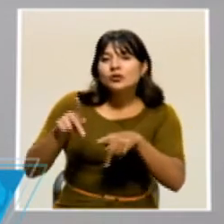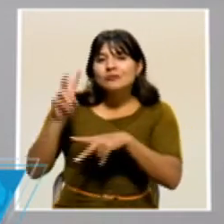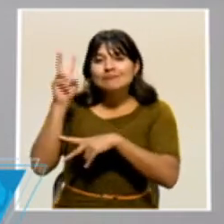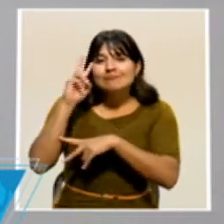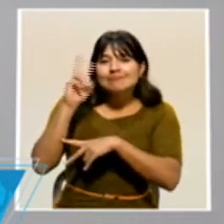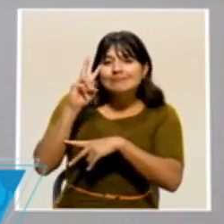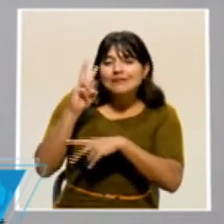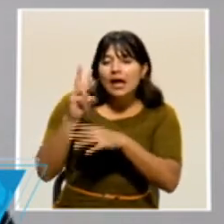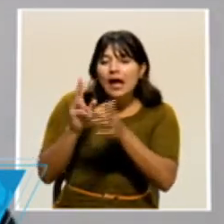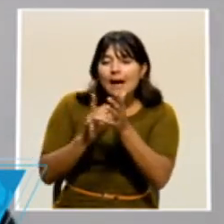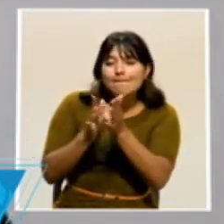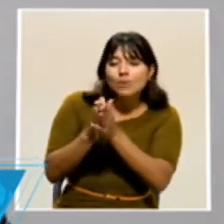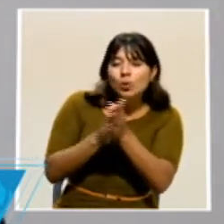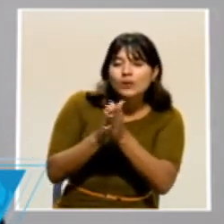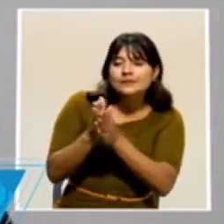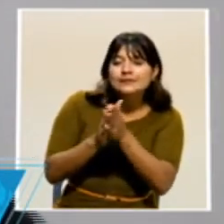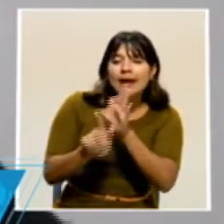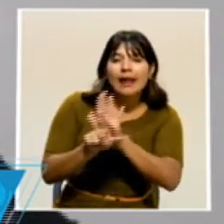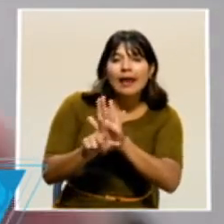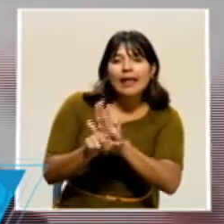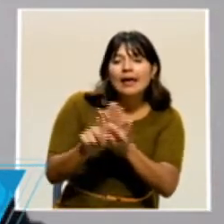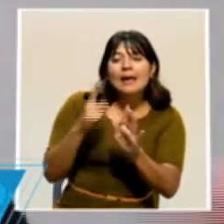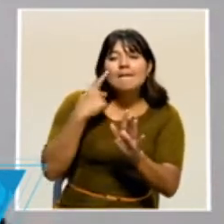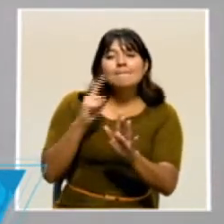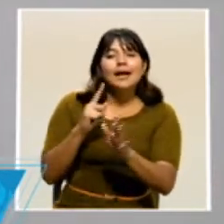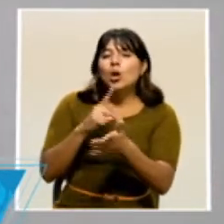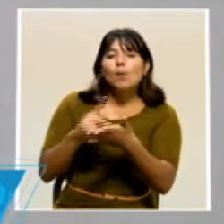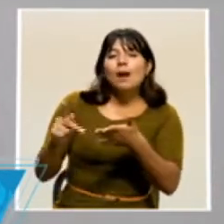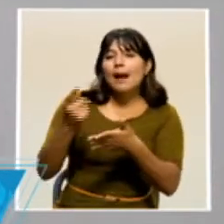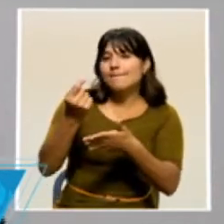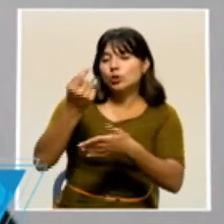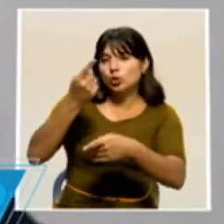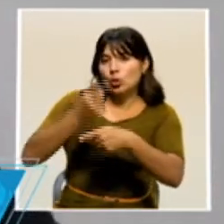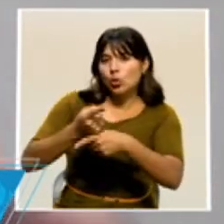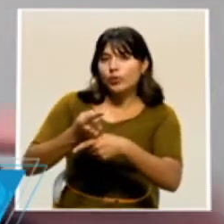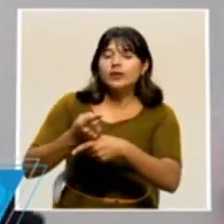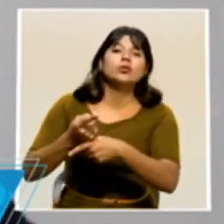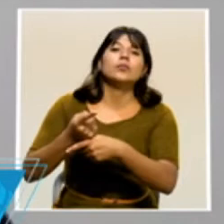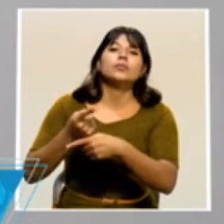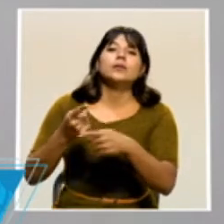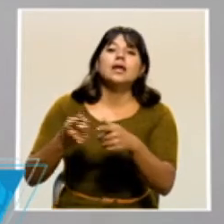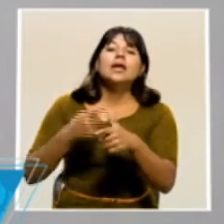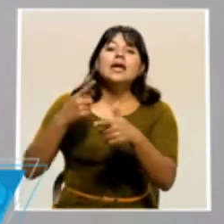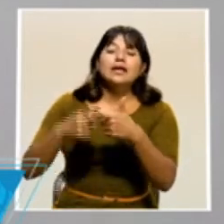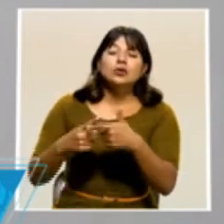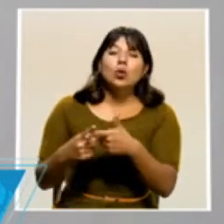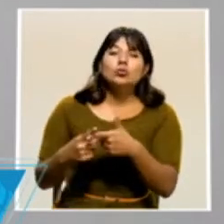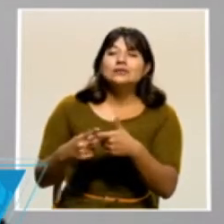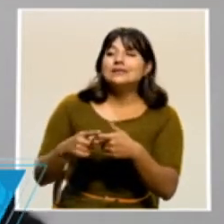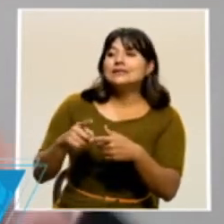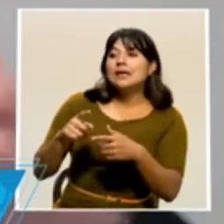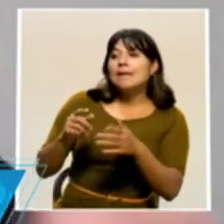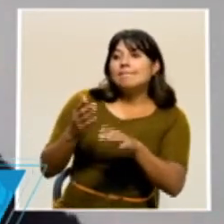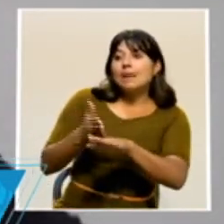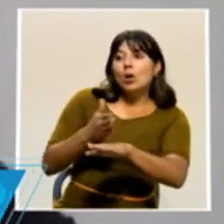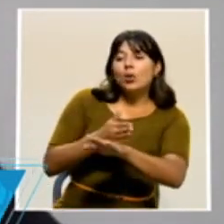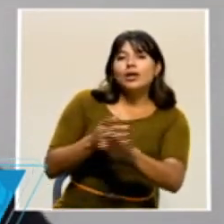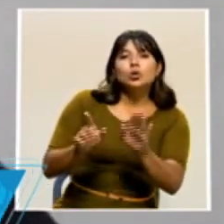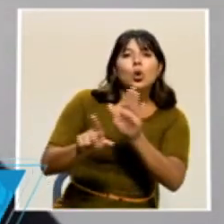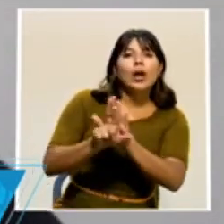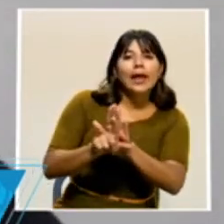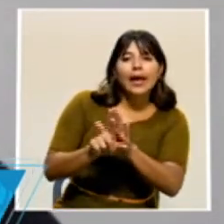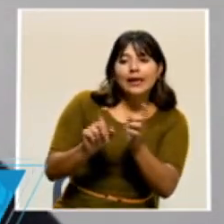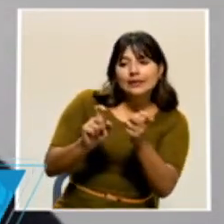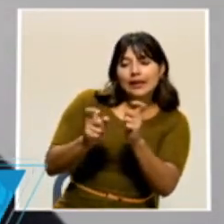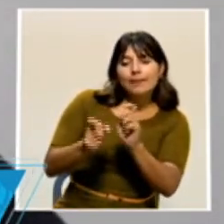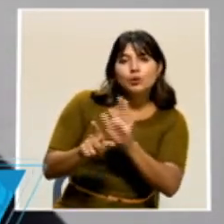tributaria, con estados financieros bajo, digamos, marcos contables eficaces para generar, digamos,